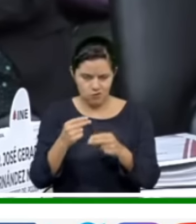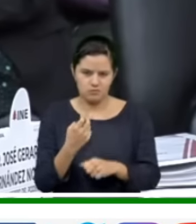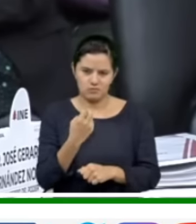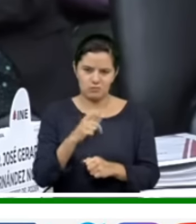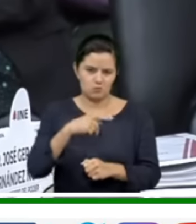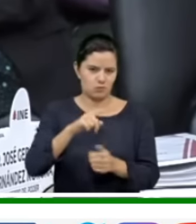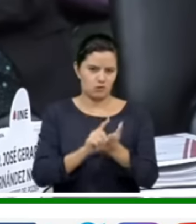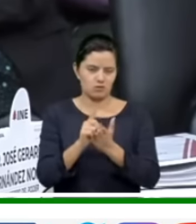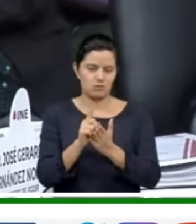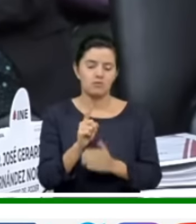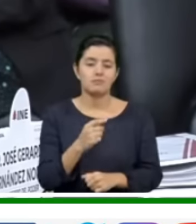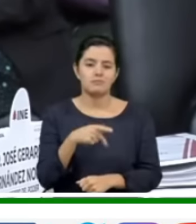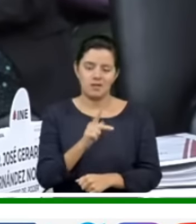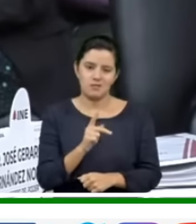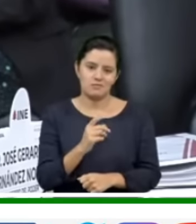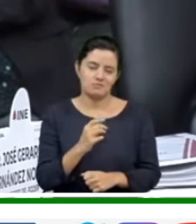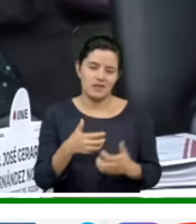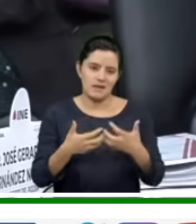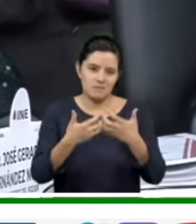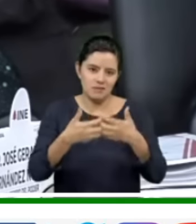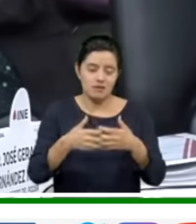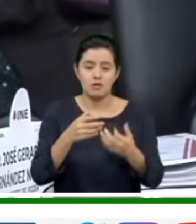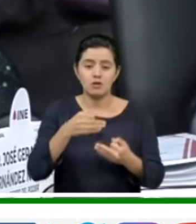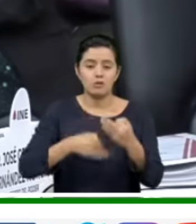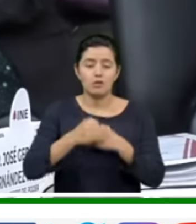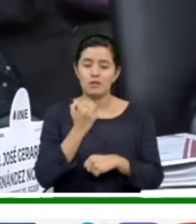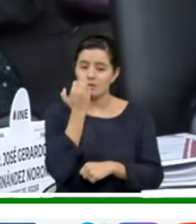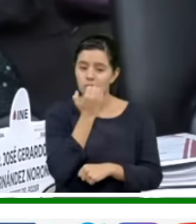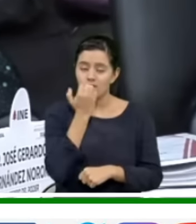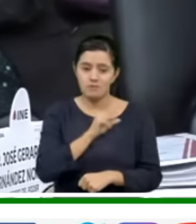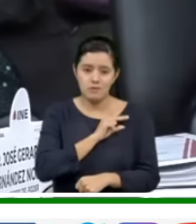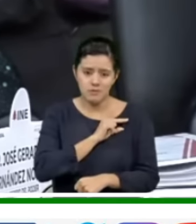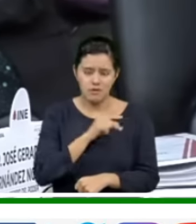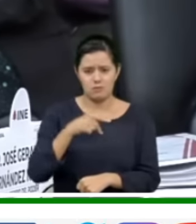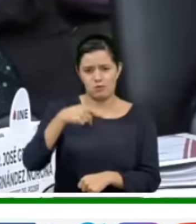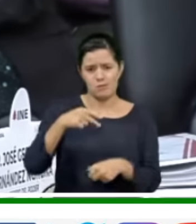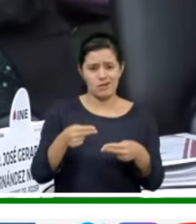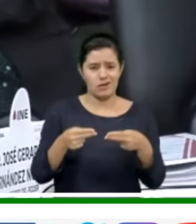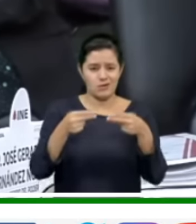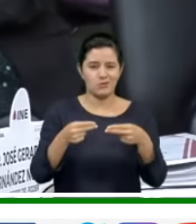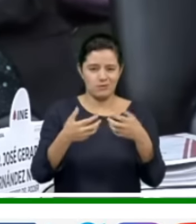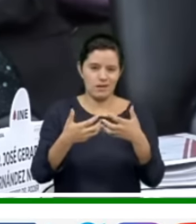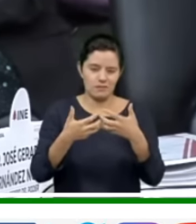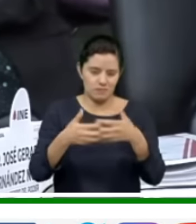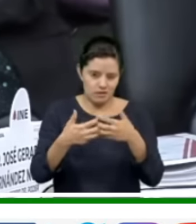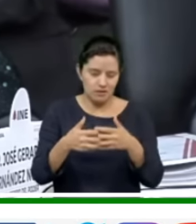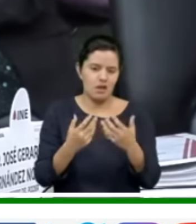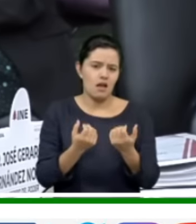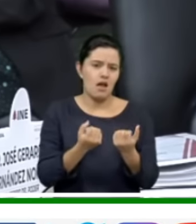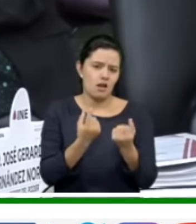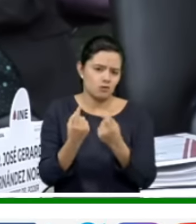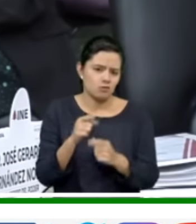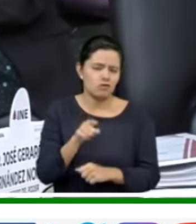que es una empresa es una empresa todas las escuelas privadas son empresas son negocio algunas lo desarrollan con mayor